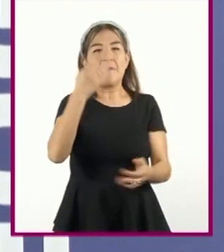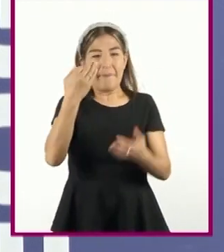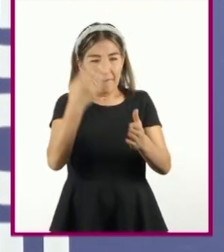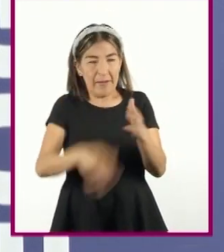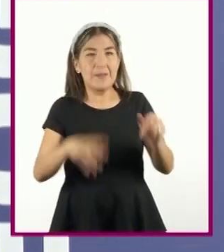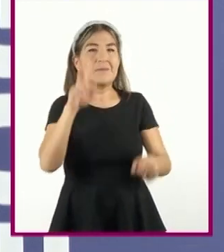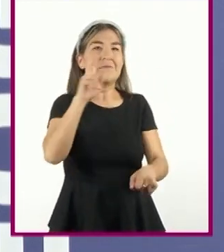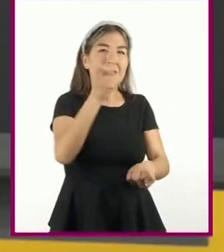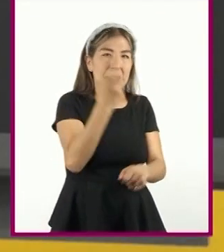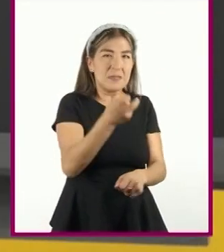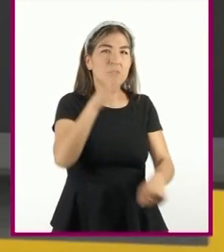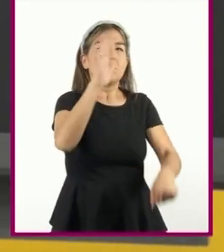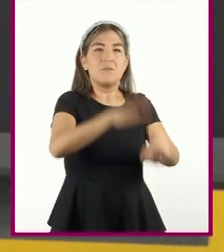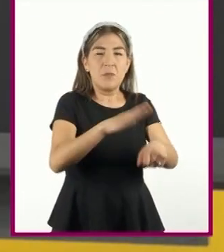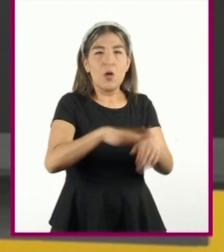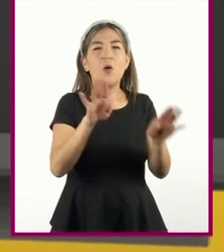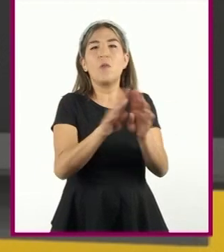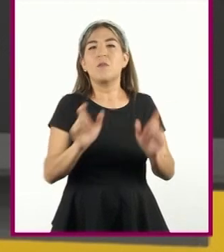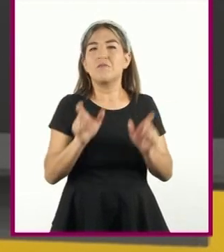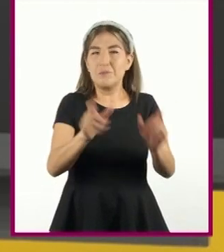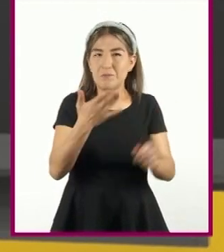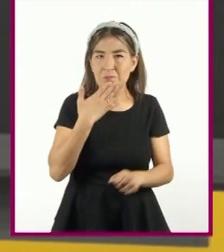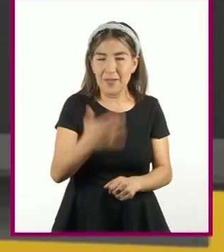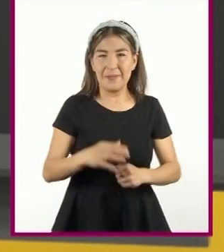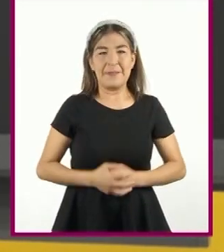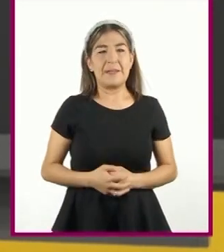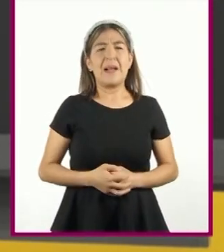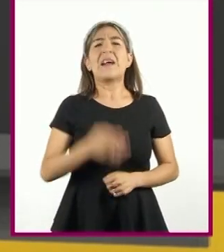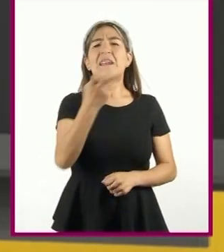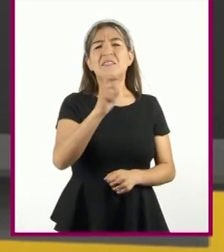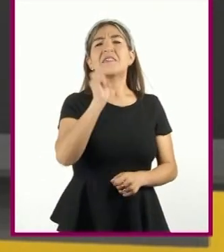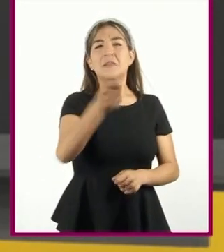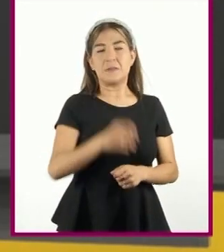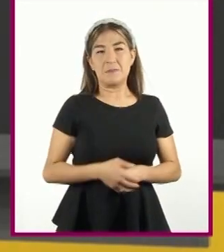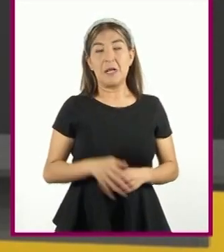de prevención. Esto quiere decir